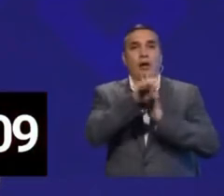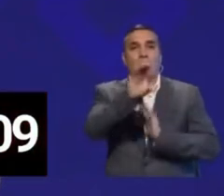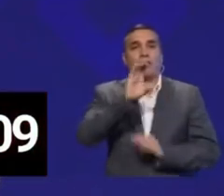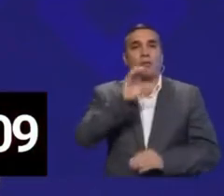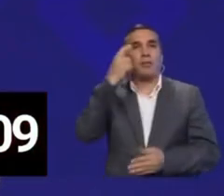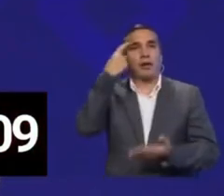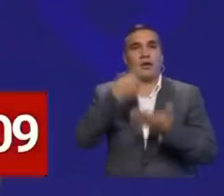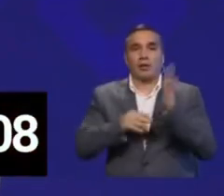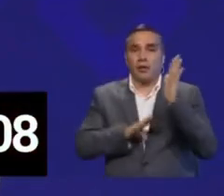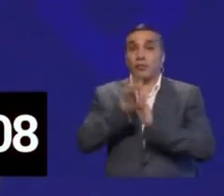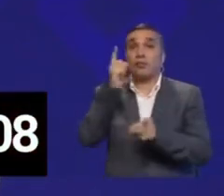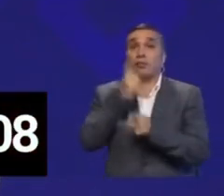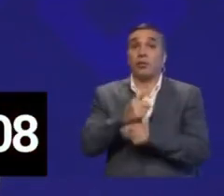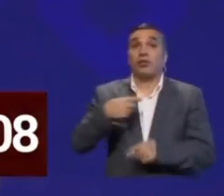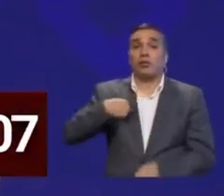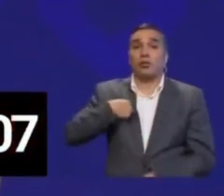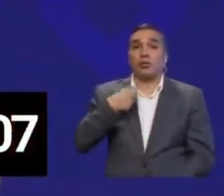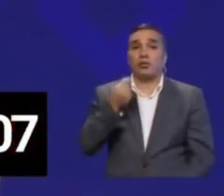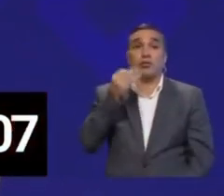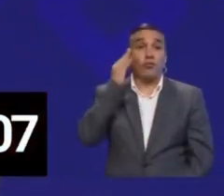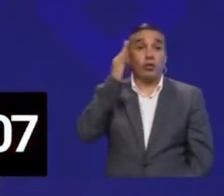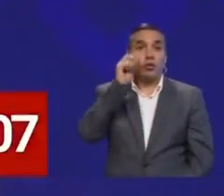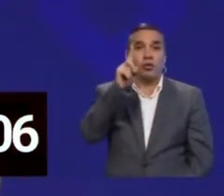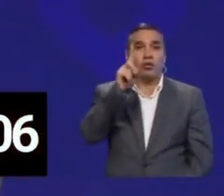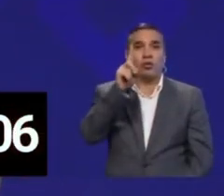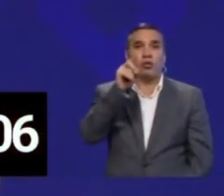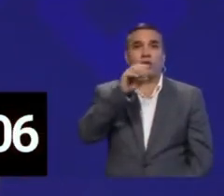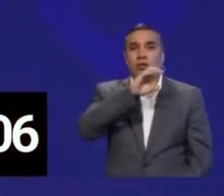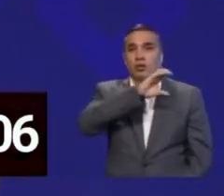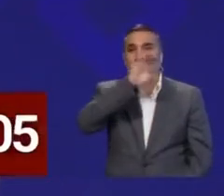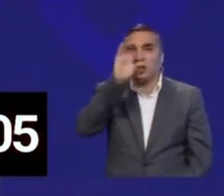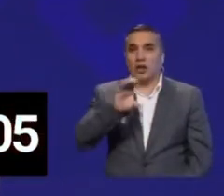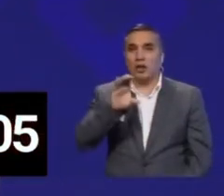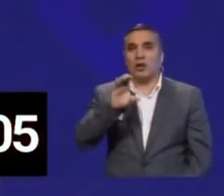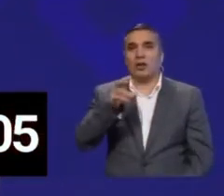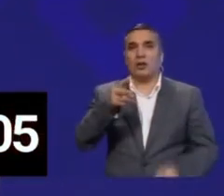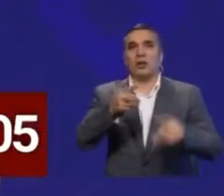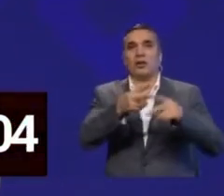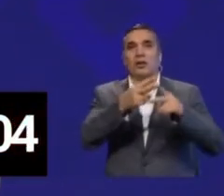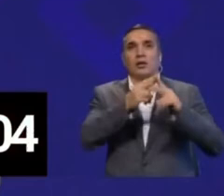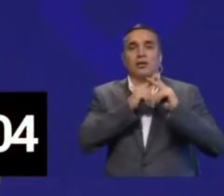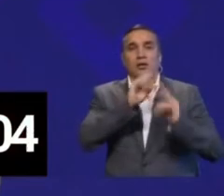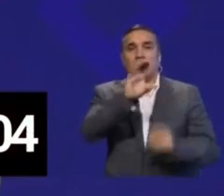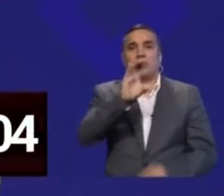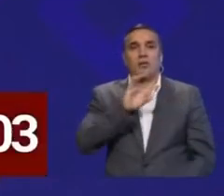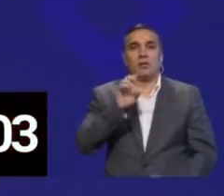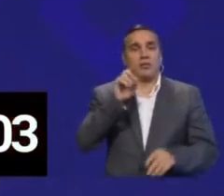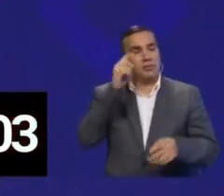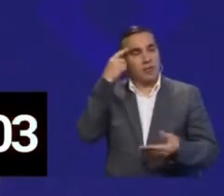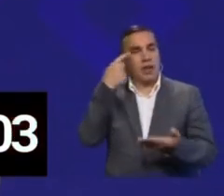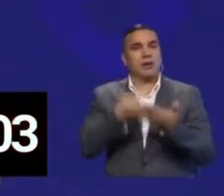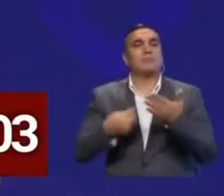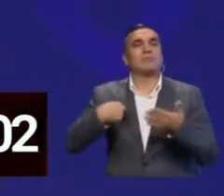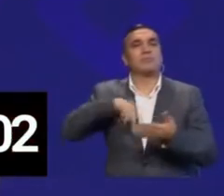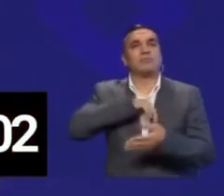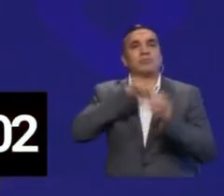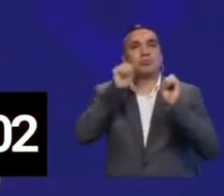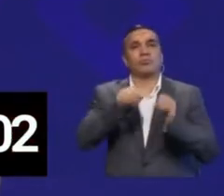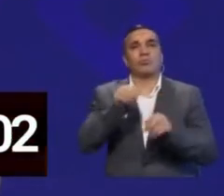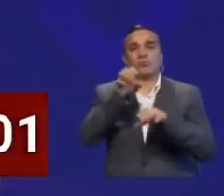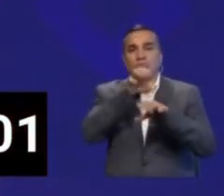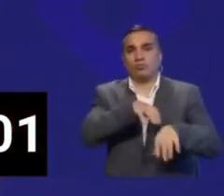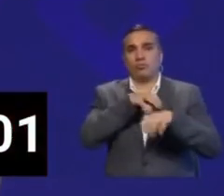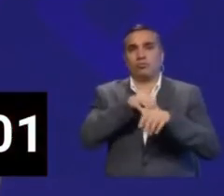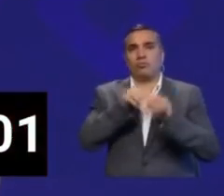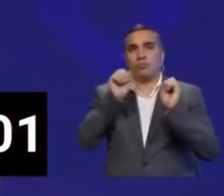el valor. Por eso la Bolsa de Futuros en Chicago nos va a dar el valor necesario para que ese